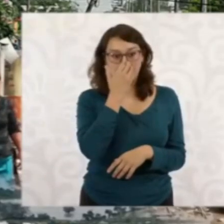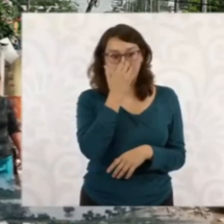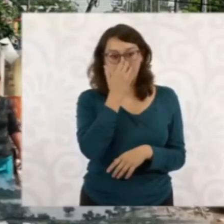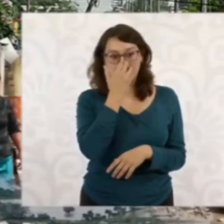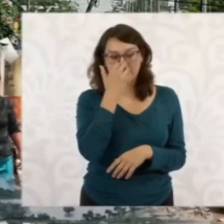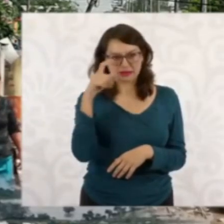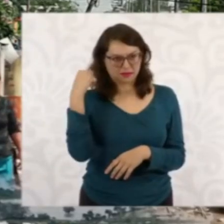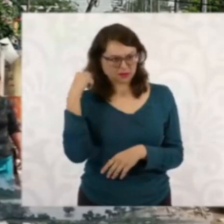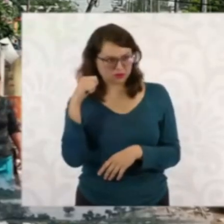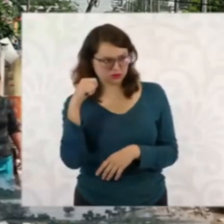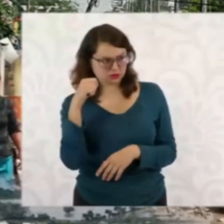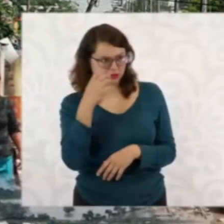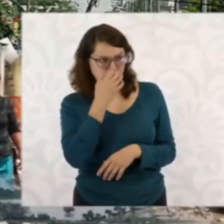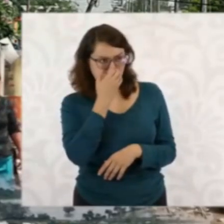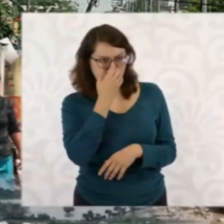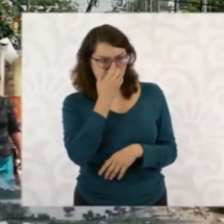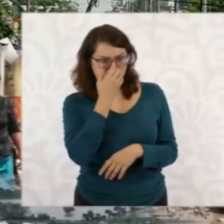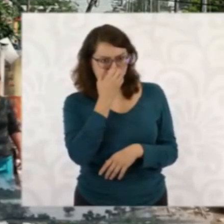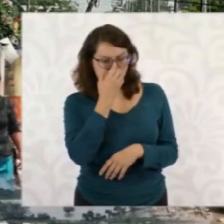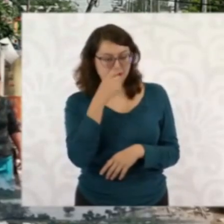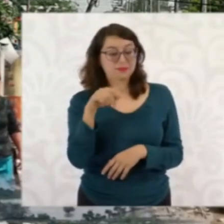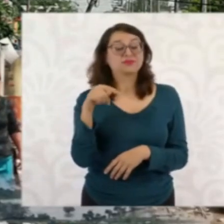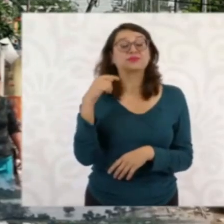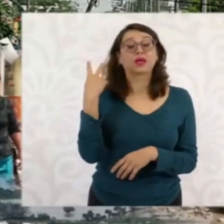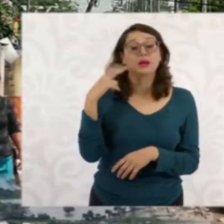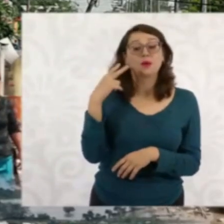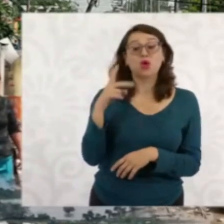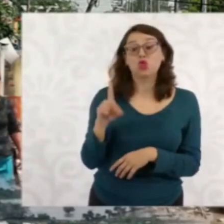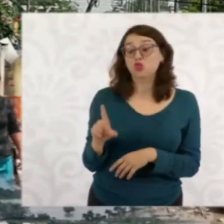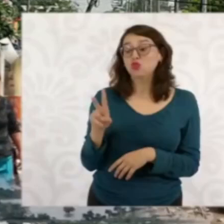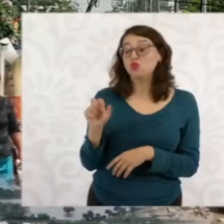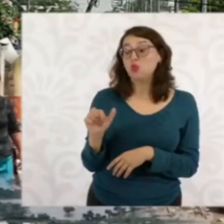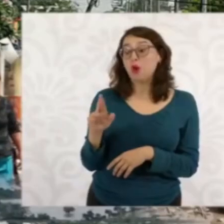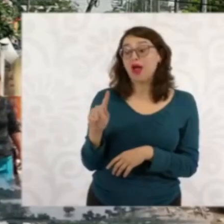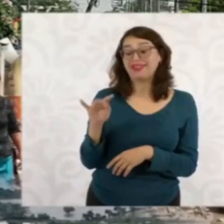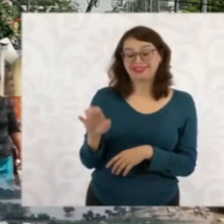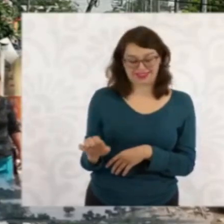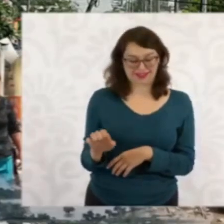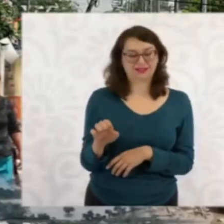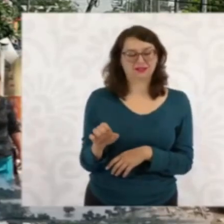Tabasco. Duarte. Este era Duarte, es la época de Duarte.